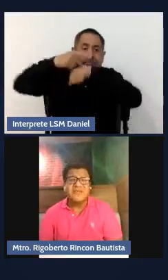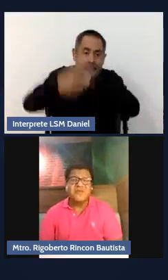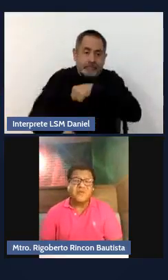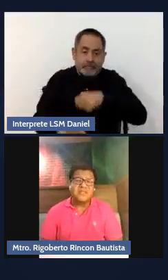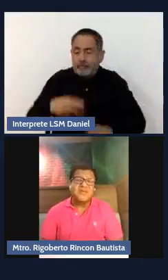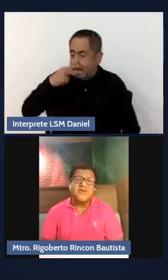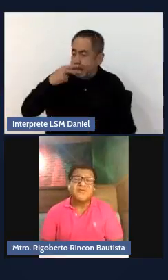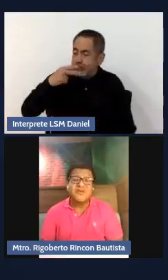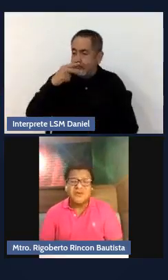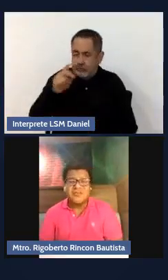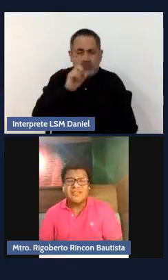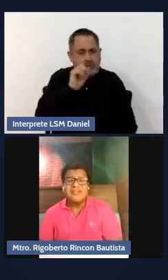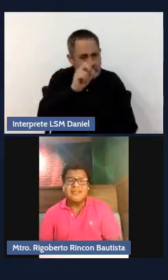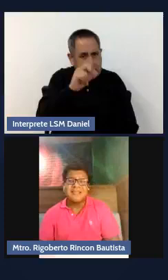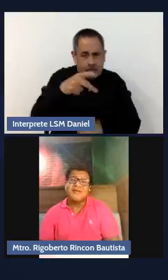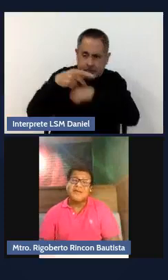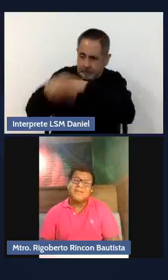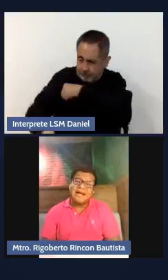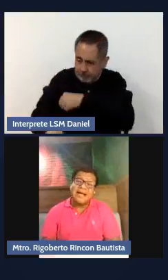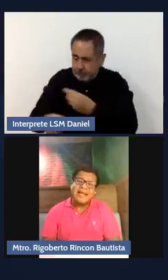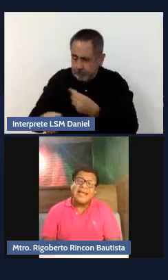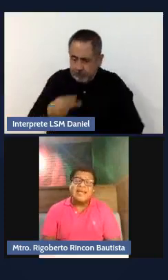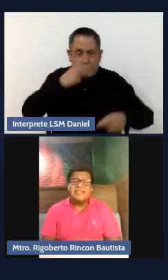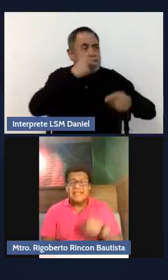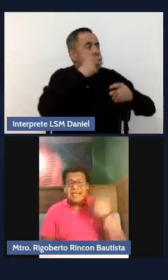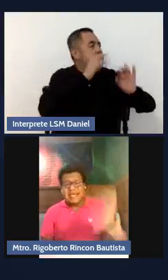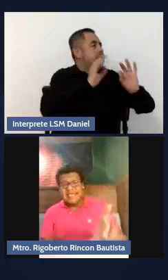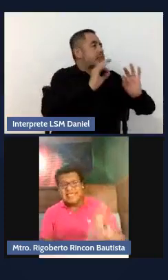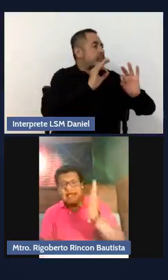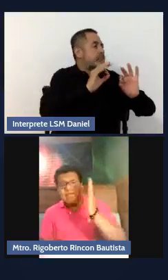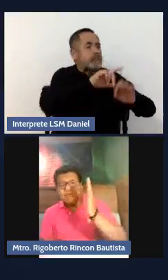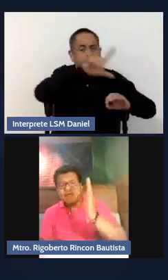los costes que tengo que pagar si analizamos